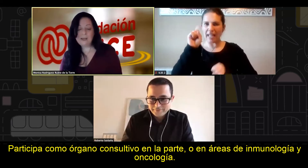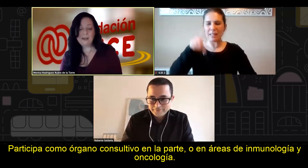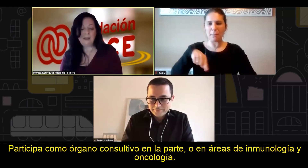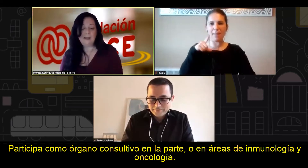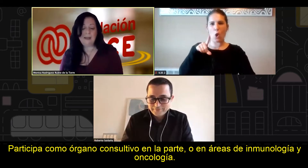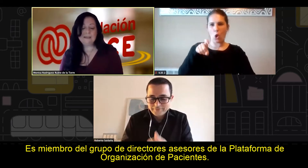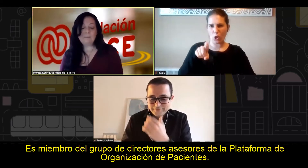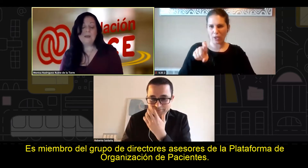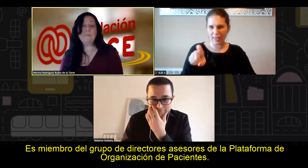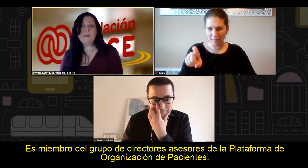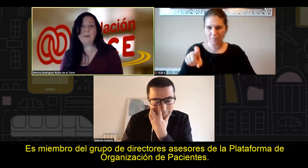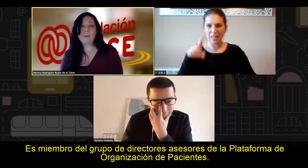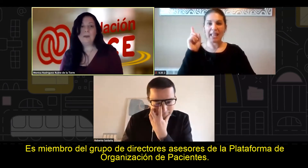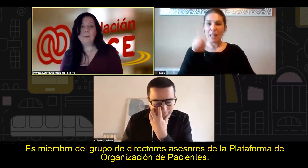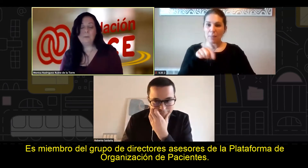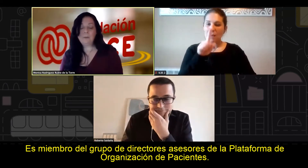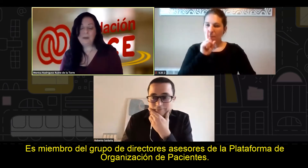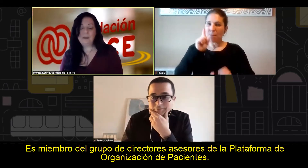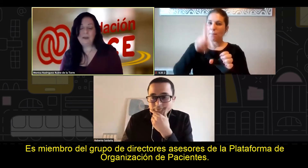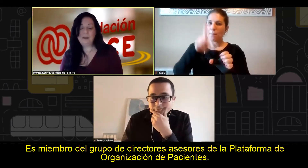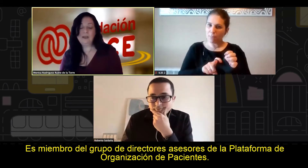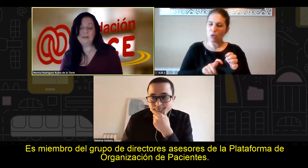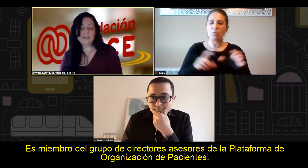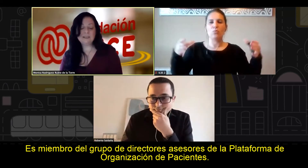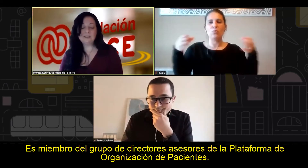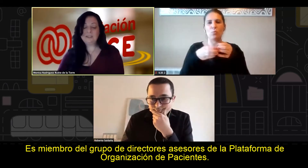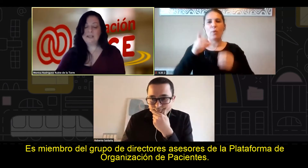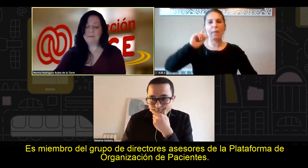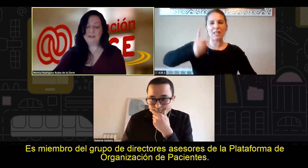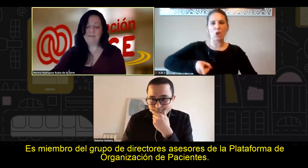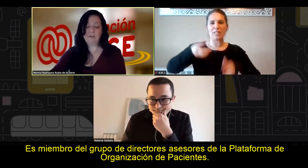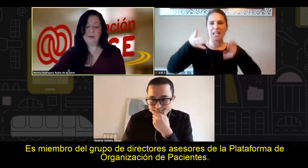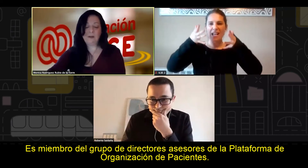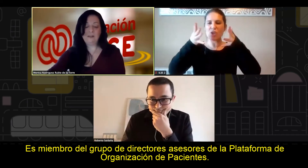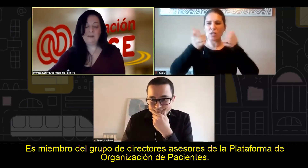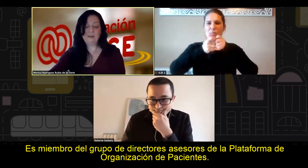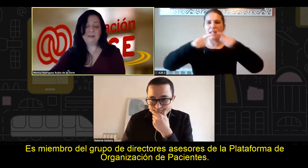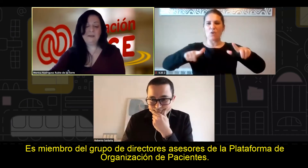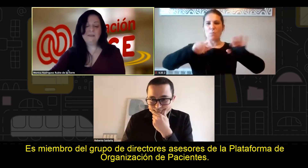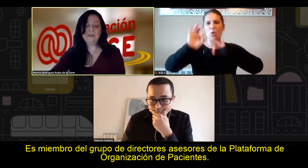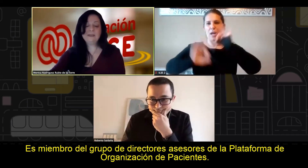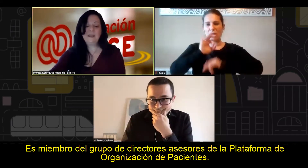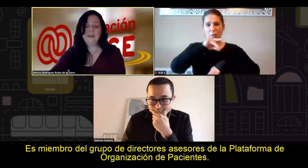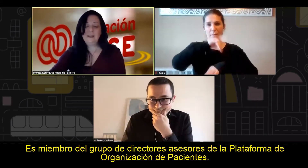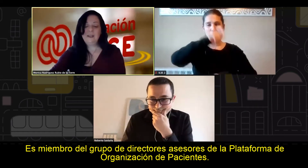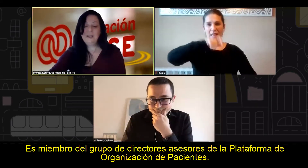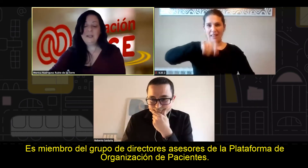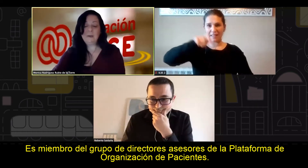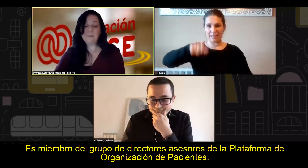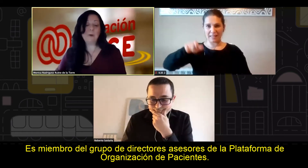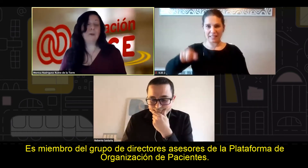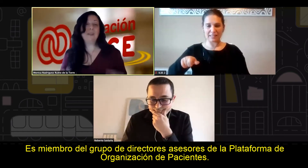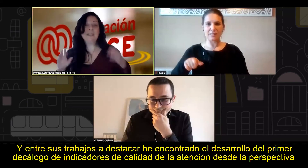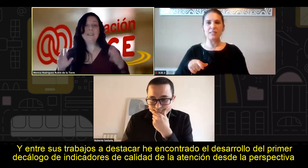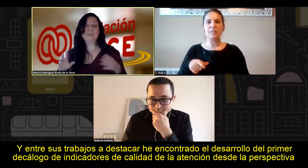oncología. Es también miembro del grupo de directores asesores de la plataforma de organización de pacientes y,